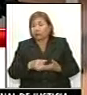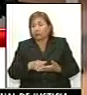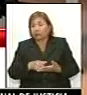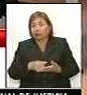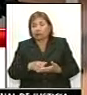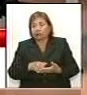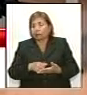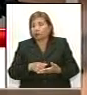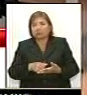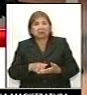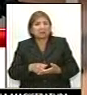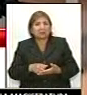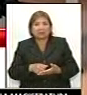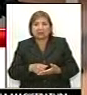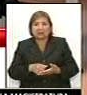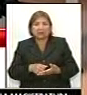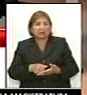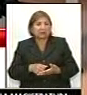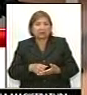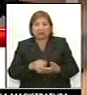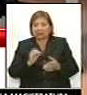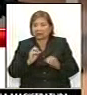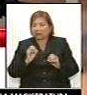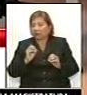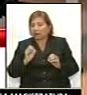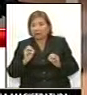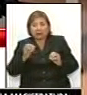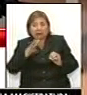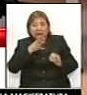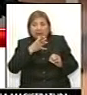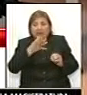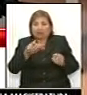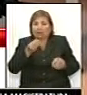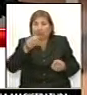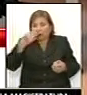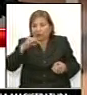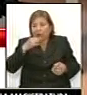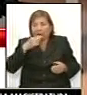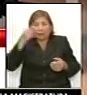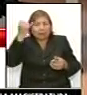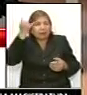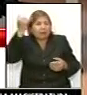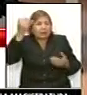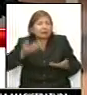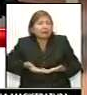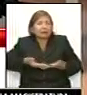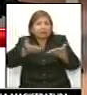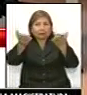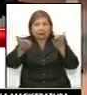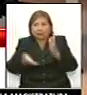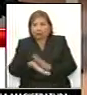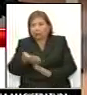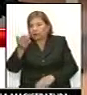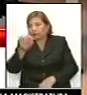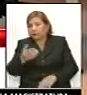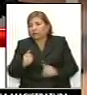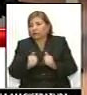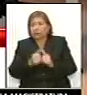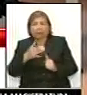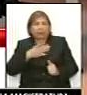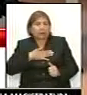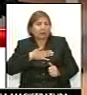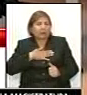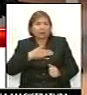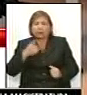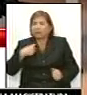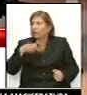algún tipo nada, de preparación? Nada. Era, no sé cómo los padres podían mandar a los hijos conmigo, con nosotros,